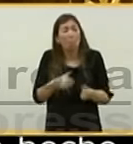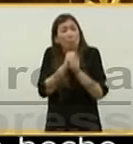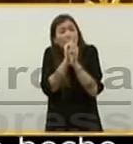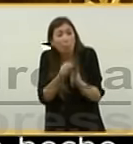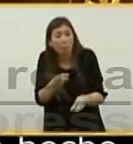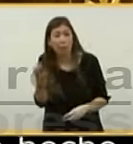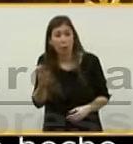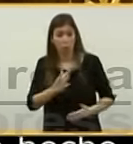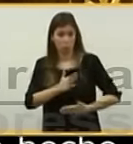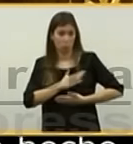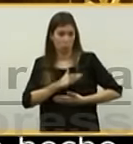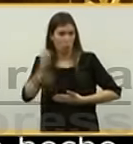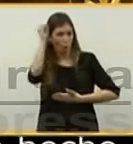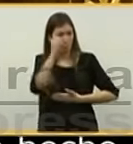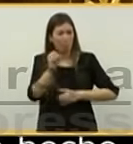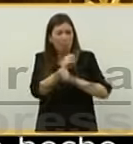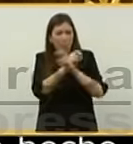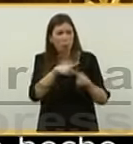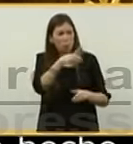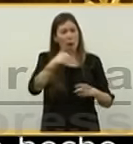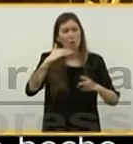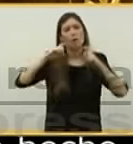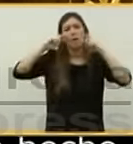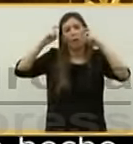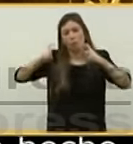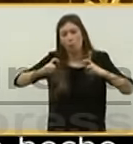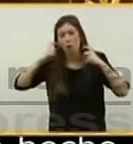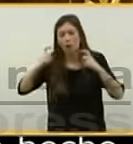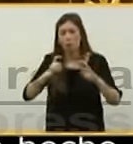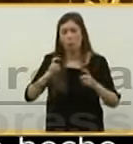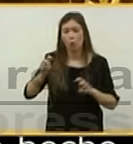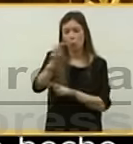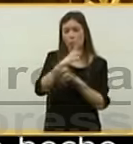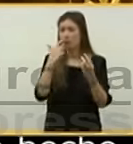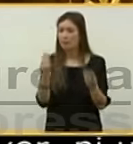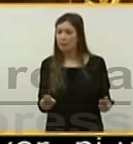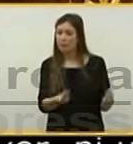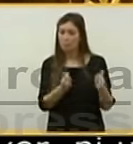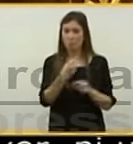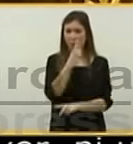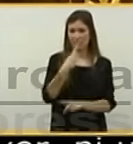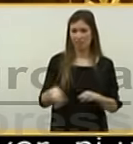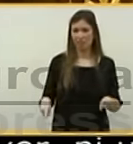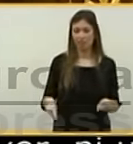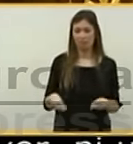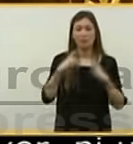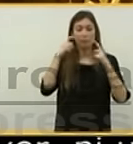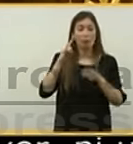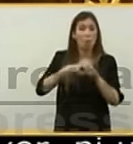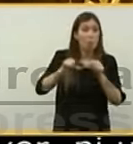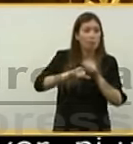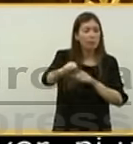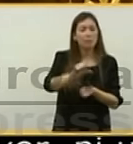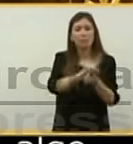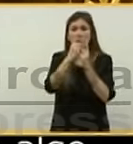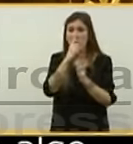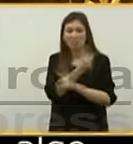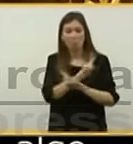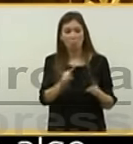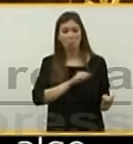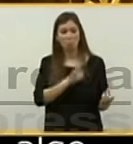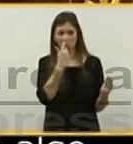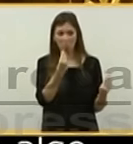modo de ver, ni un solo esfuerzo para crear un clima algo distinto a partir del lunes. Es mi consideración, la dejo